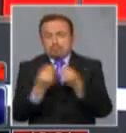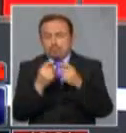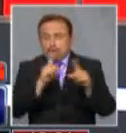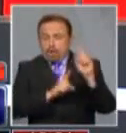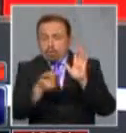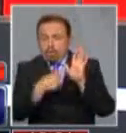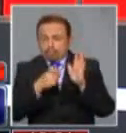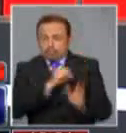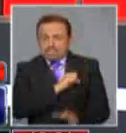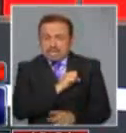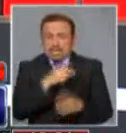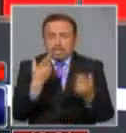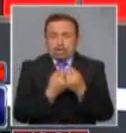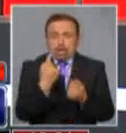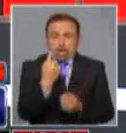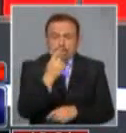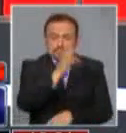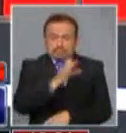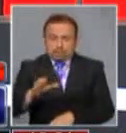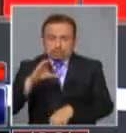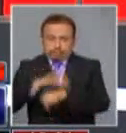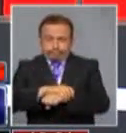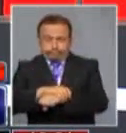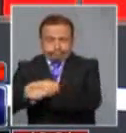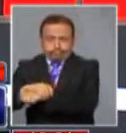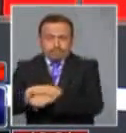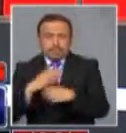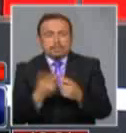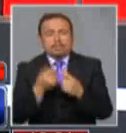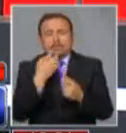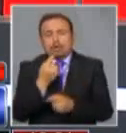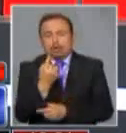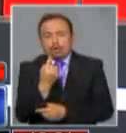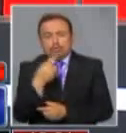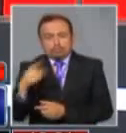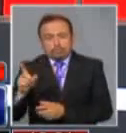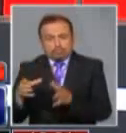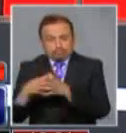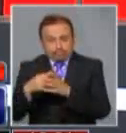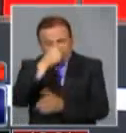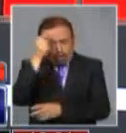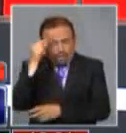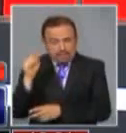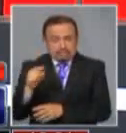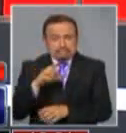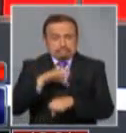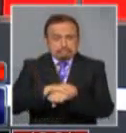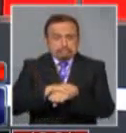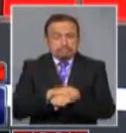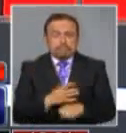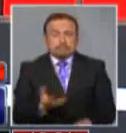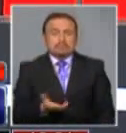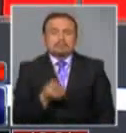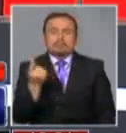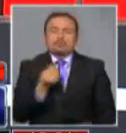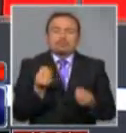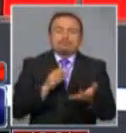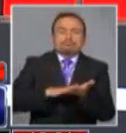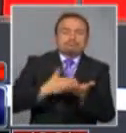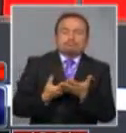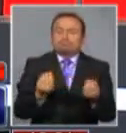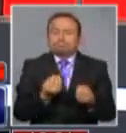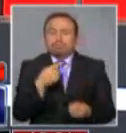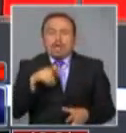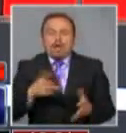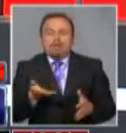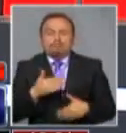algunos puntos de Santiago que tiene 11 detenidos que tiene eh a a 11 de sus colectiveros detenidos Cómo sigue qué es lo que